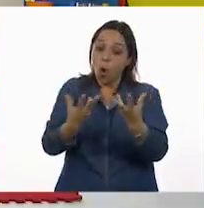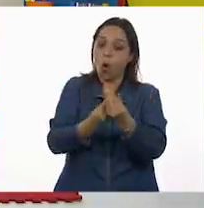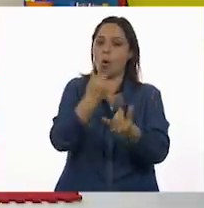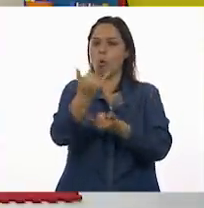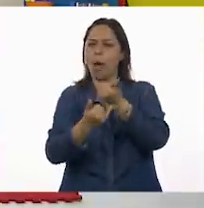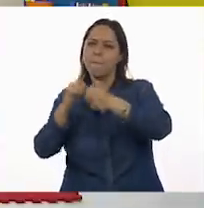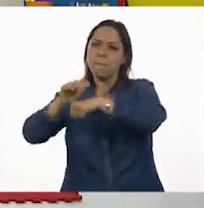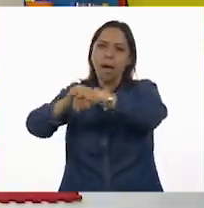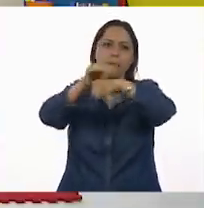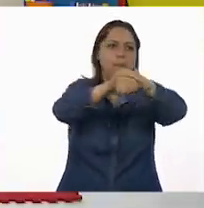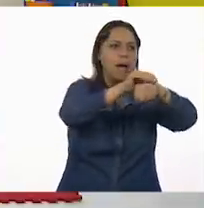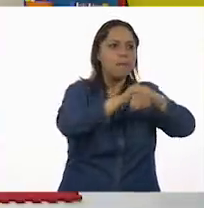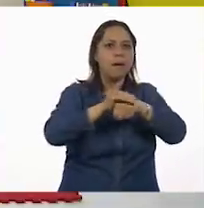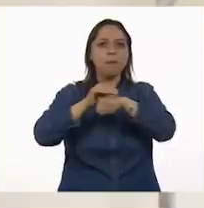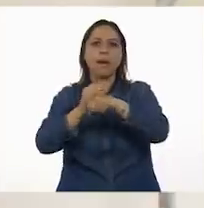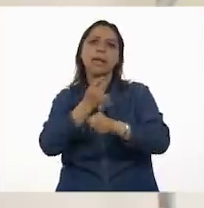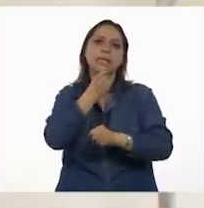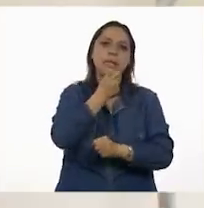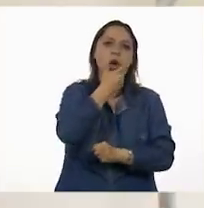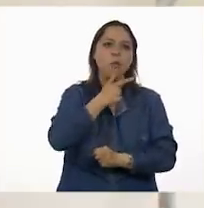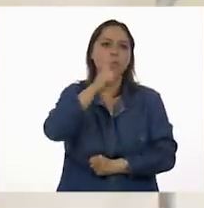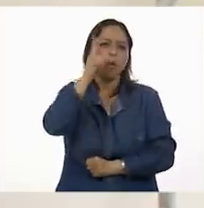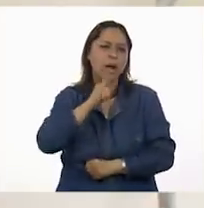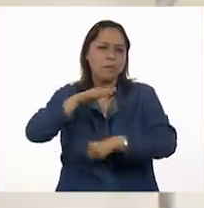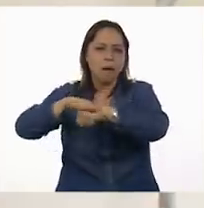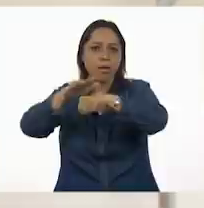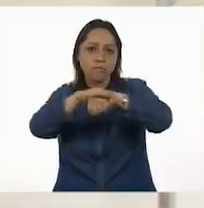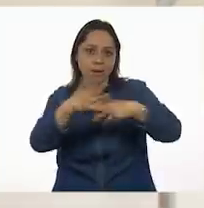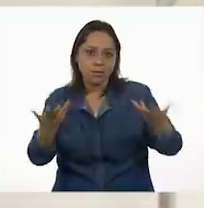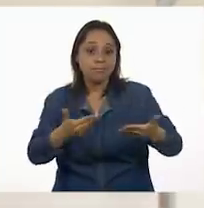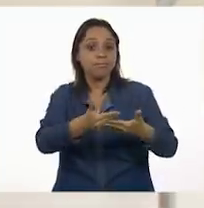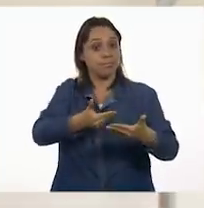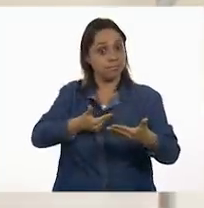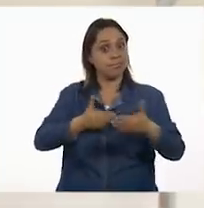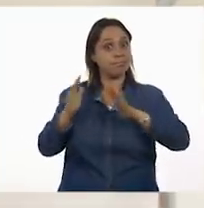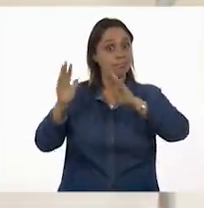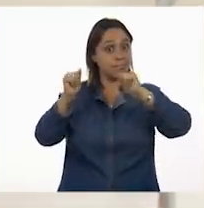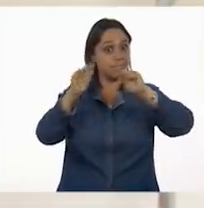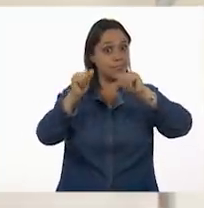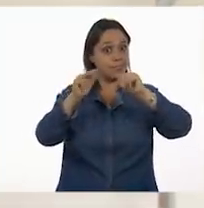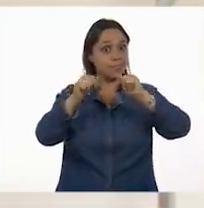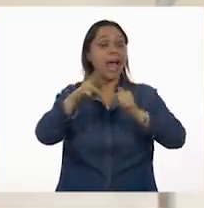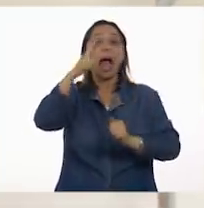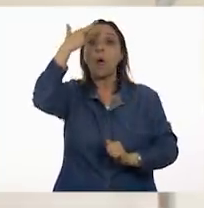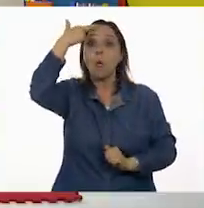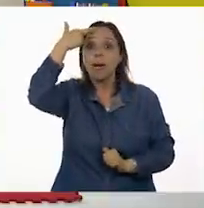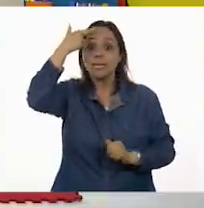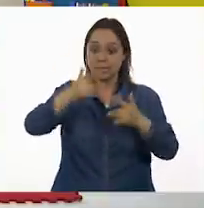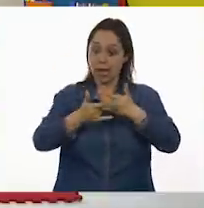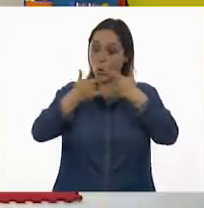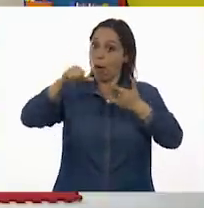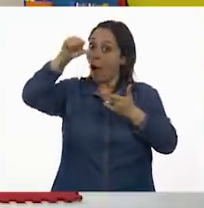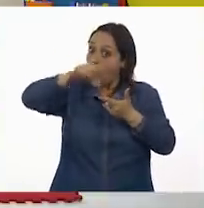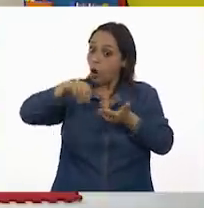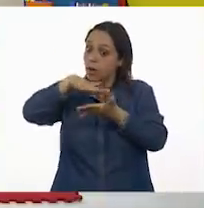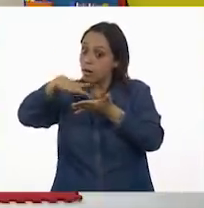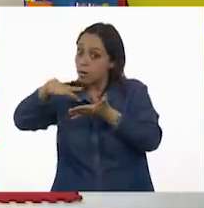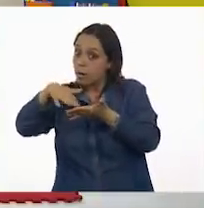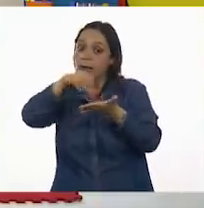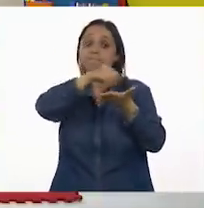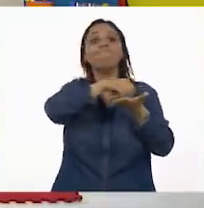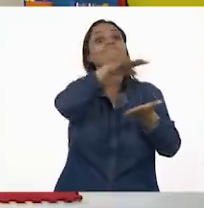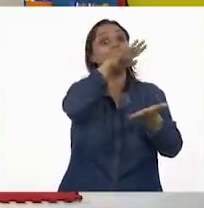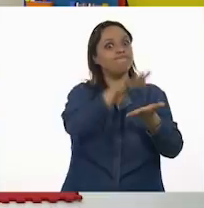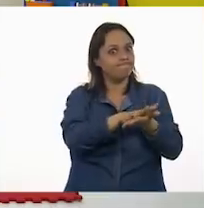más niñas y niños. Antes de despedirnos, hay que registrar el cuento que leímos. ¡Es verdad! ¡En